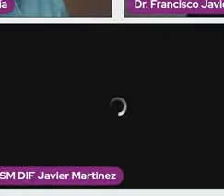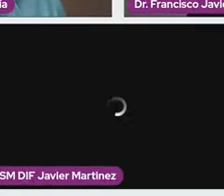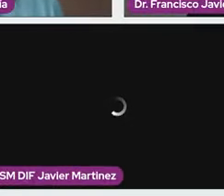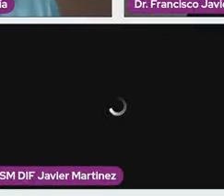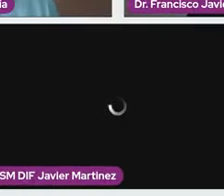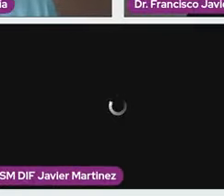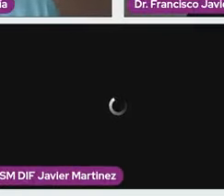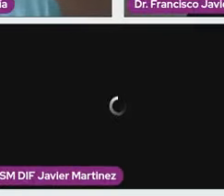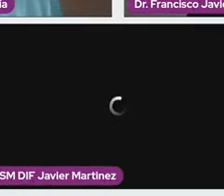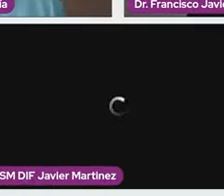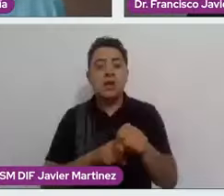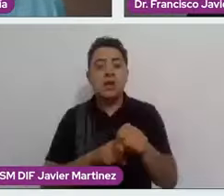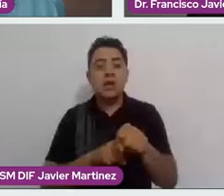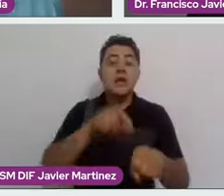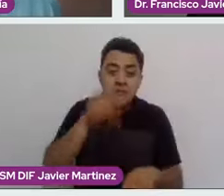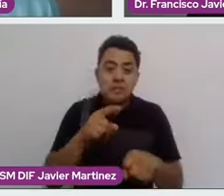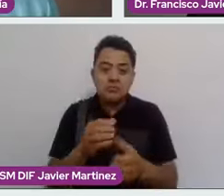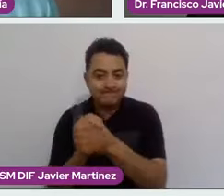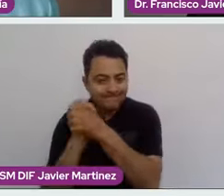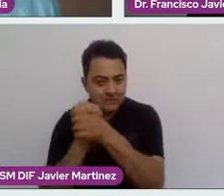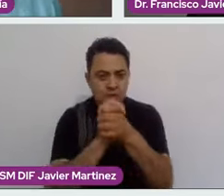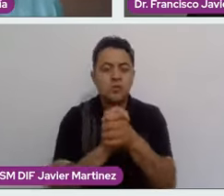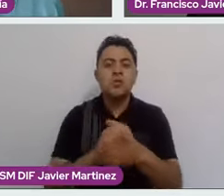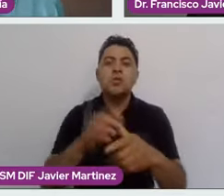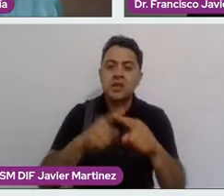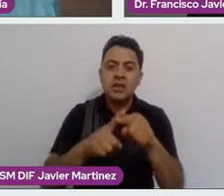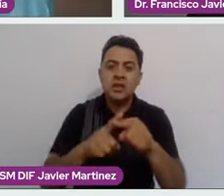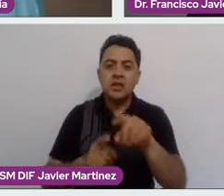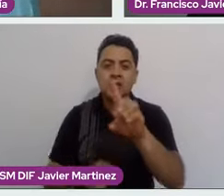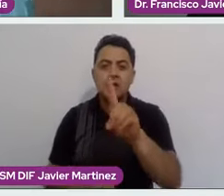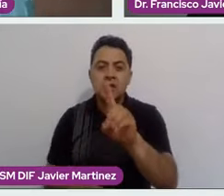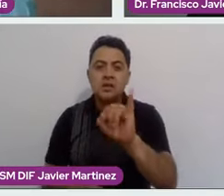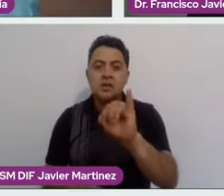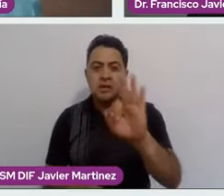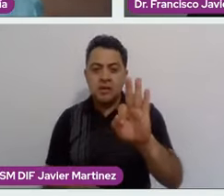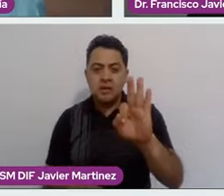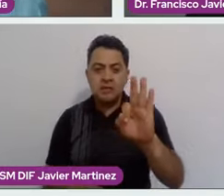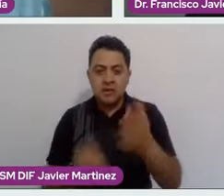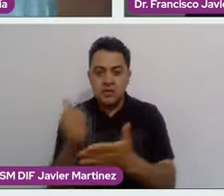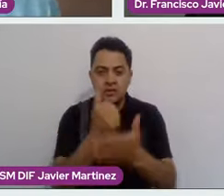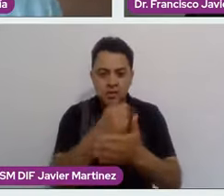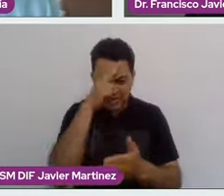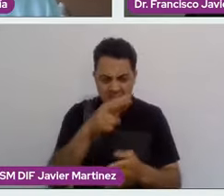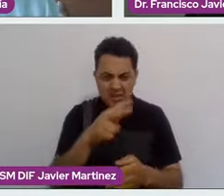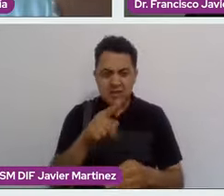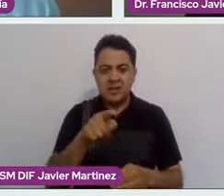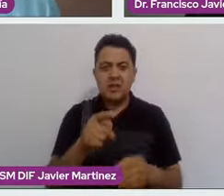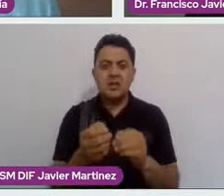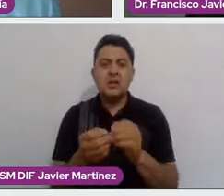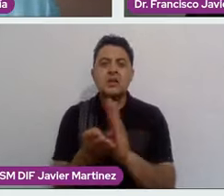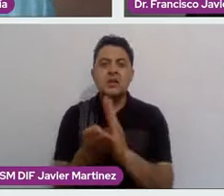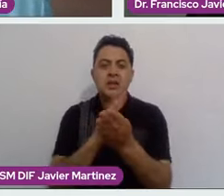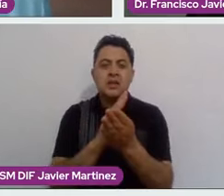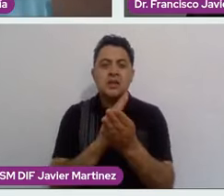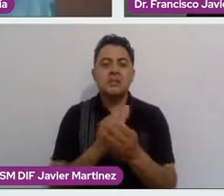de la Ciudad de México, quien a través de la Academia de Lenguas de Señas Mexicana hace posible esta